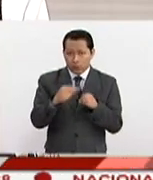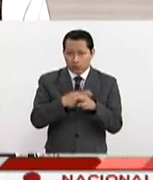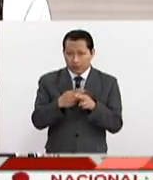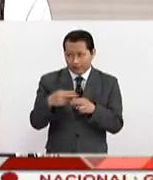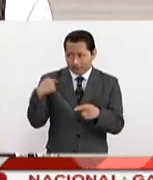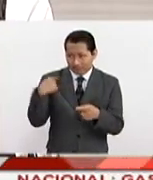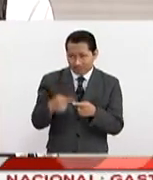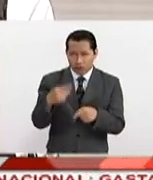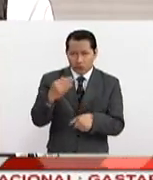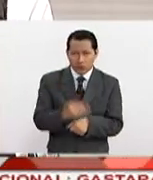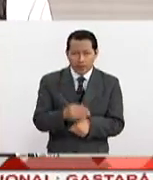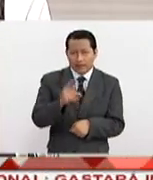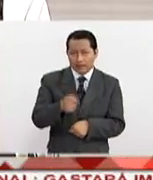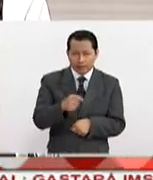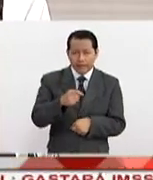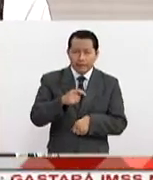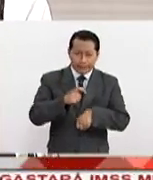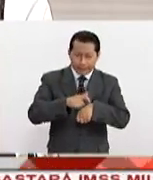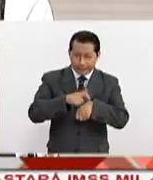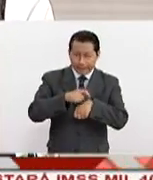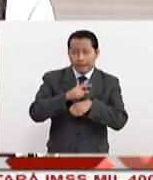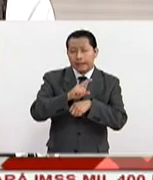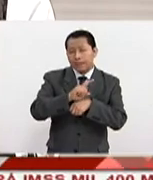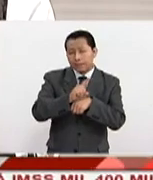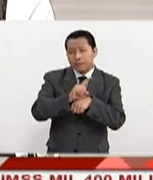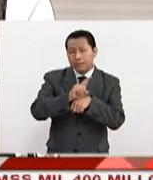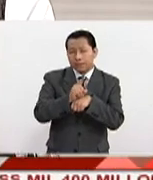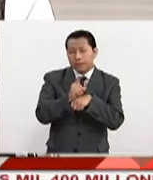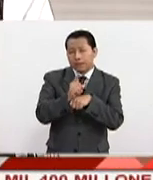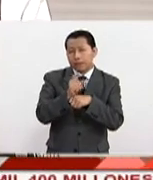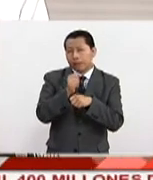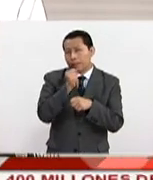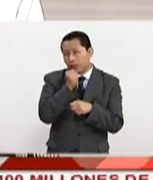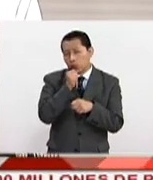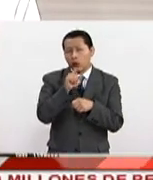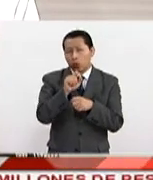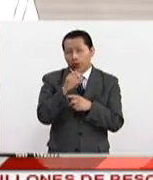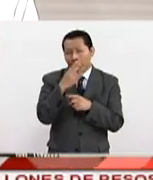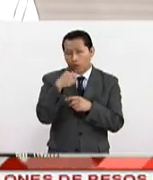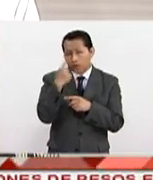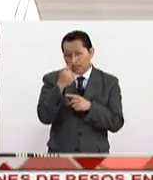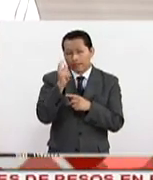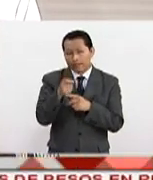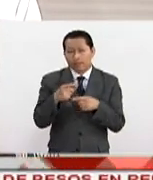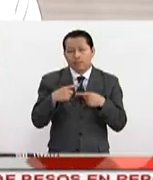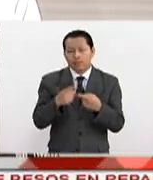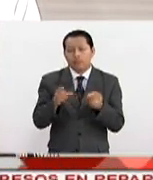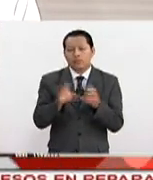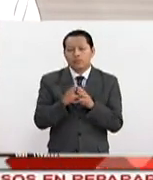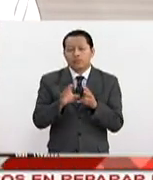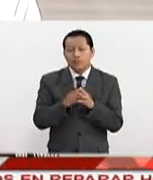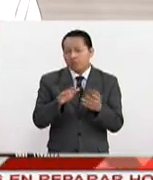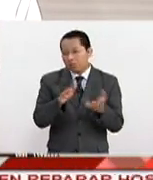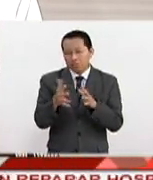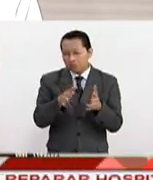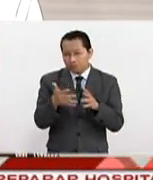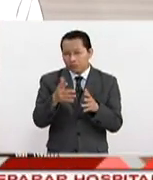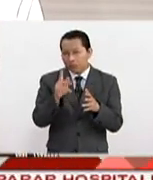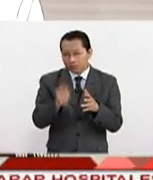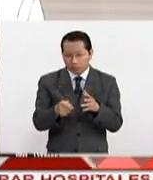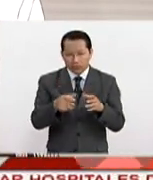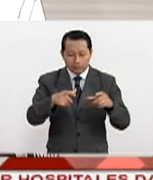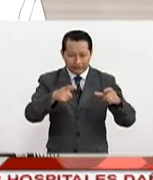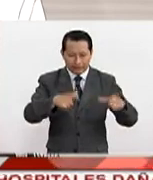ahorita, cada segundo de las 24 horas del día, hemos estado entregando el equivalente a un tambo